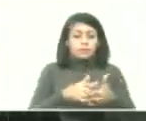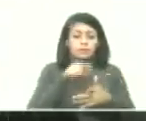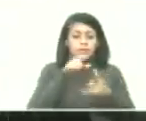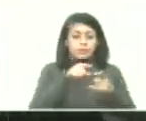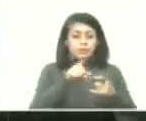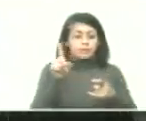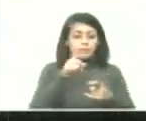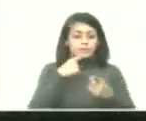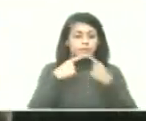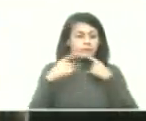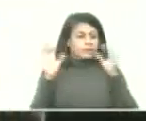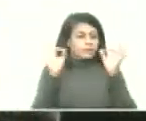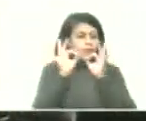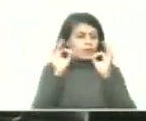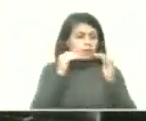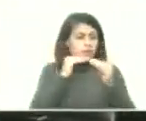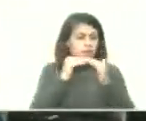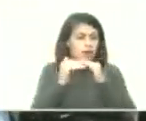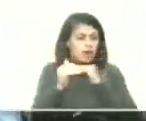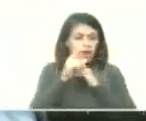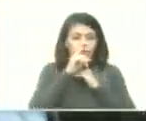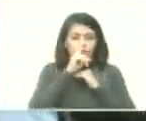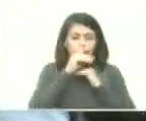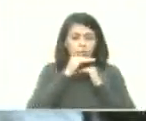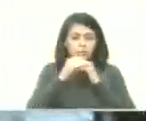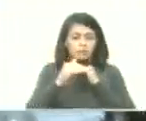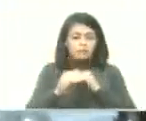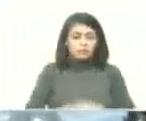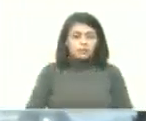no va a decir nada sobre eso.